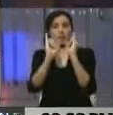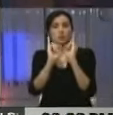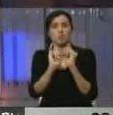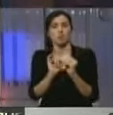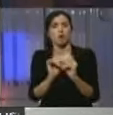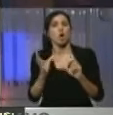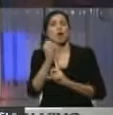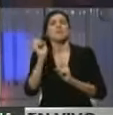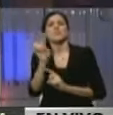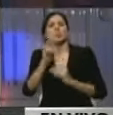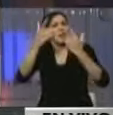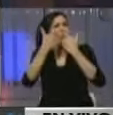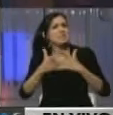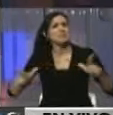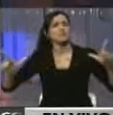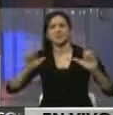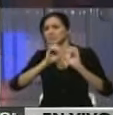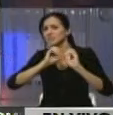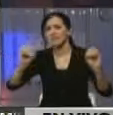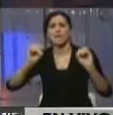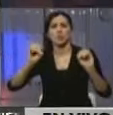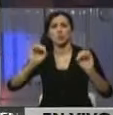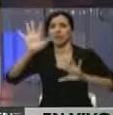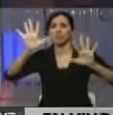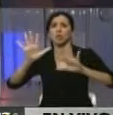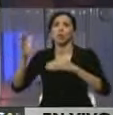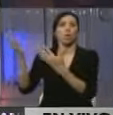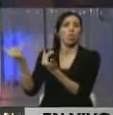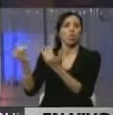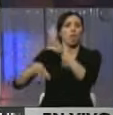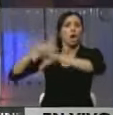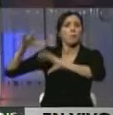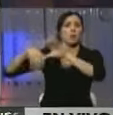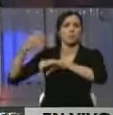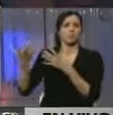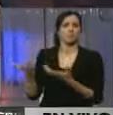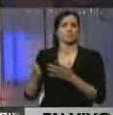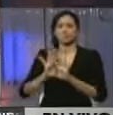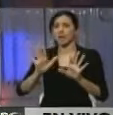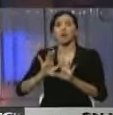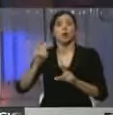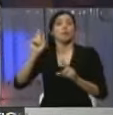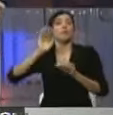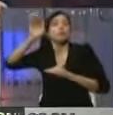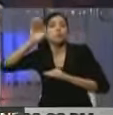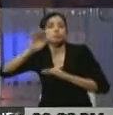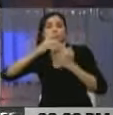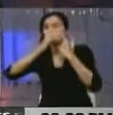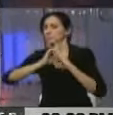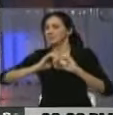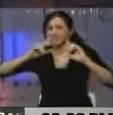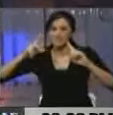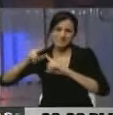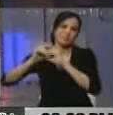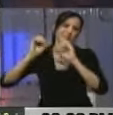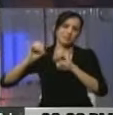se libere de la dependencia exterior de materias primas y de productos, y todo lo hagamos aquí,